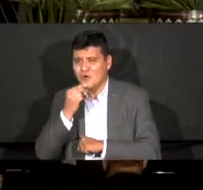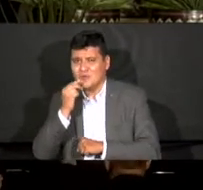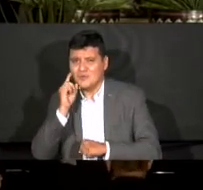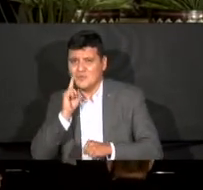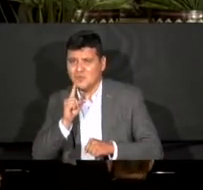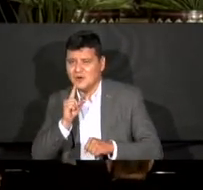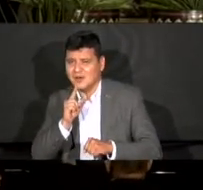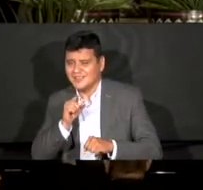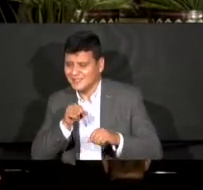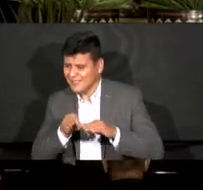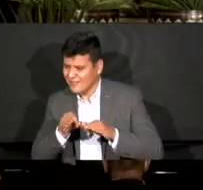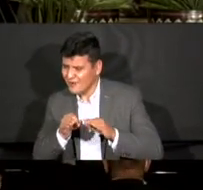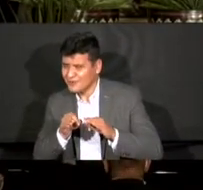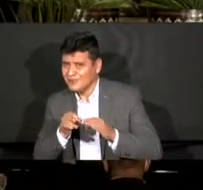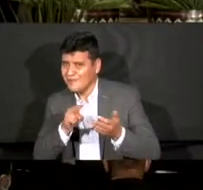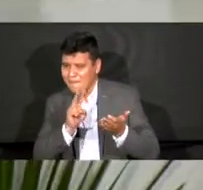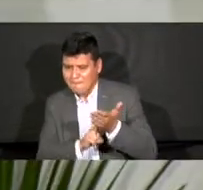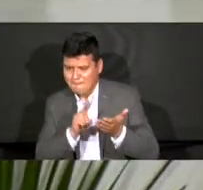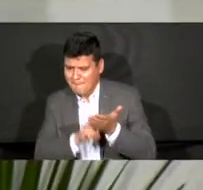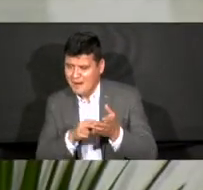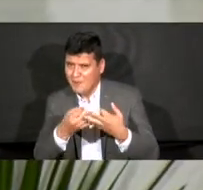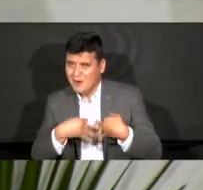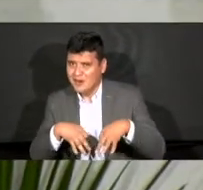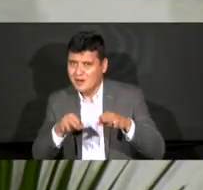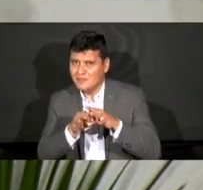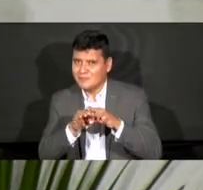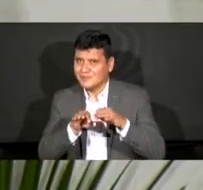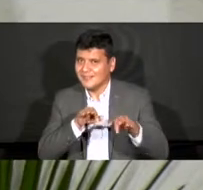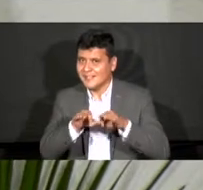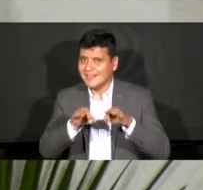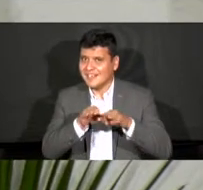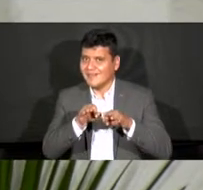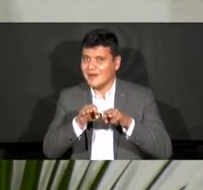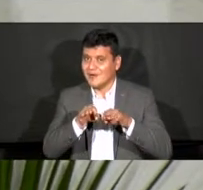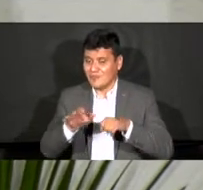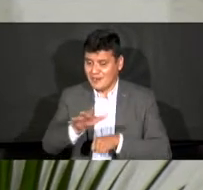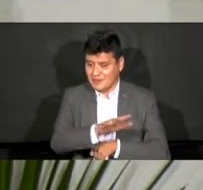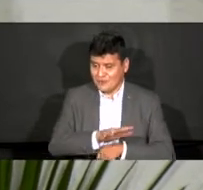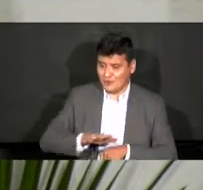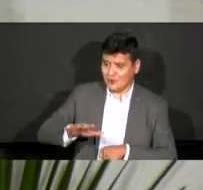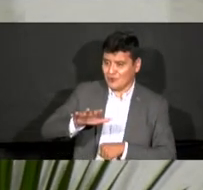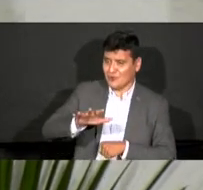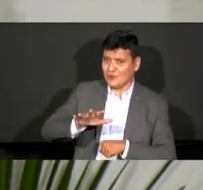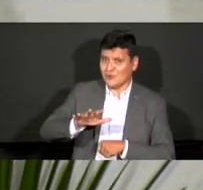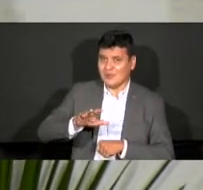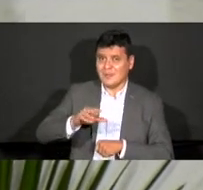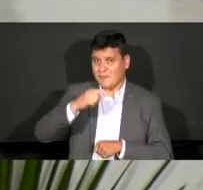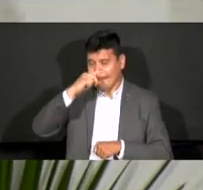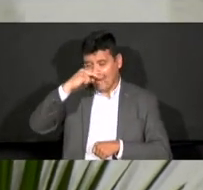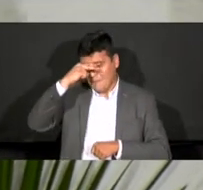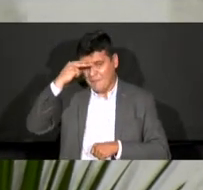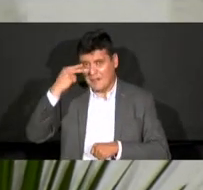como garante de la autosuficiencia alimentaria. Su estado